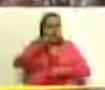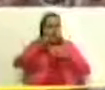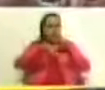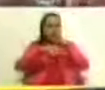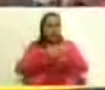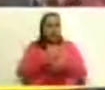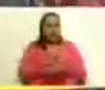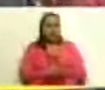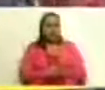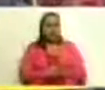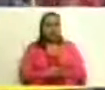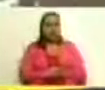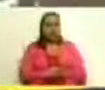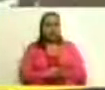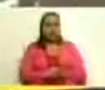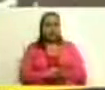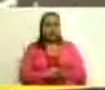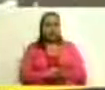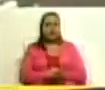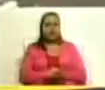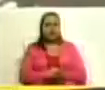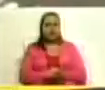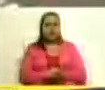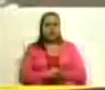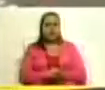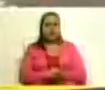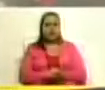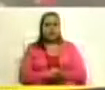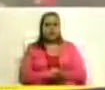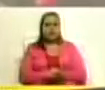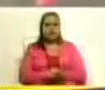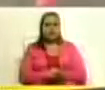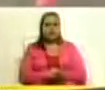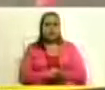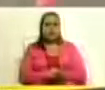en tu Instagram también lo sacaste, tu Instagram,